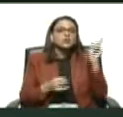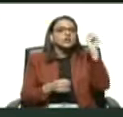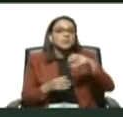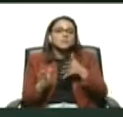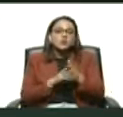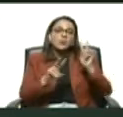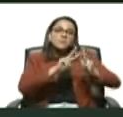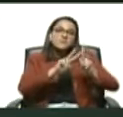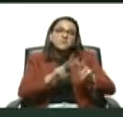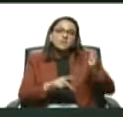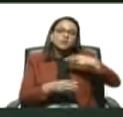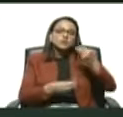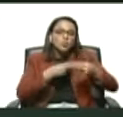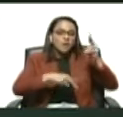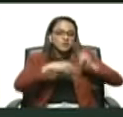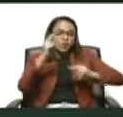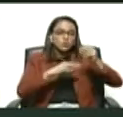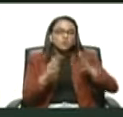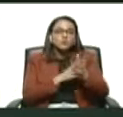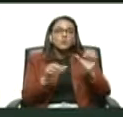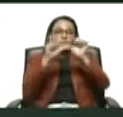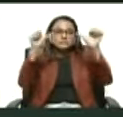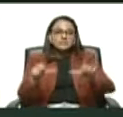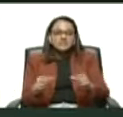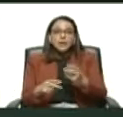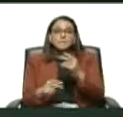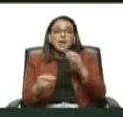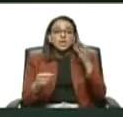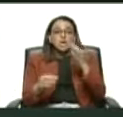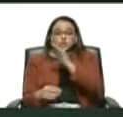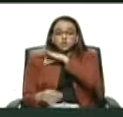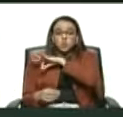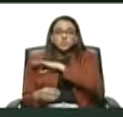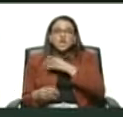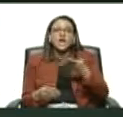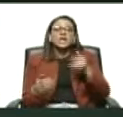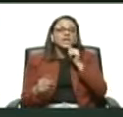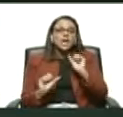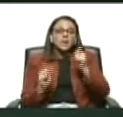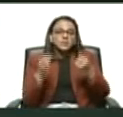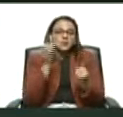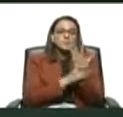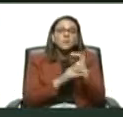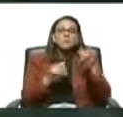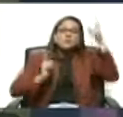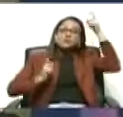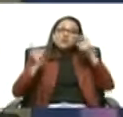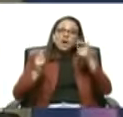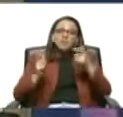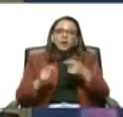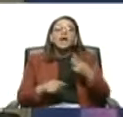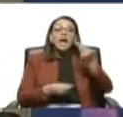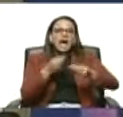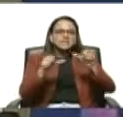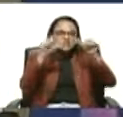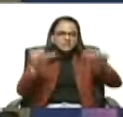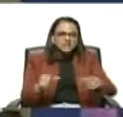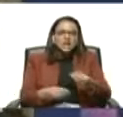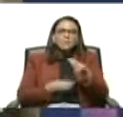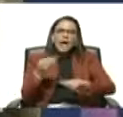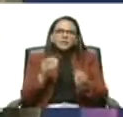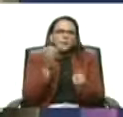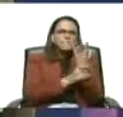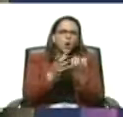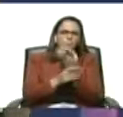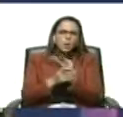venido construyendo desde que el comandante Hugo Chávez llegó al poder político en Venezuela. Ese modelo social fue atacado y hoy